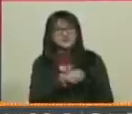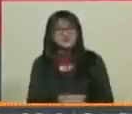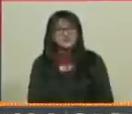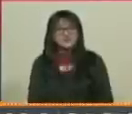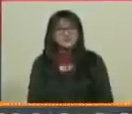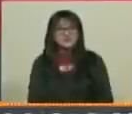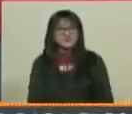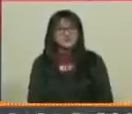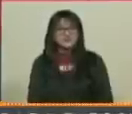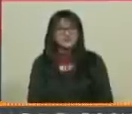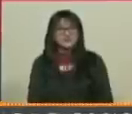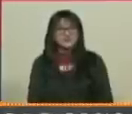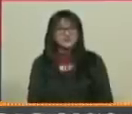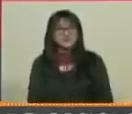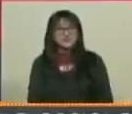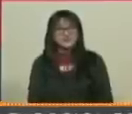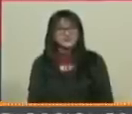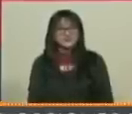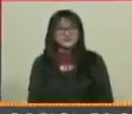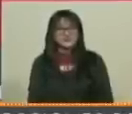perrito de nombre Brazón,